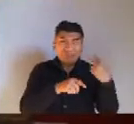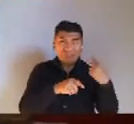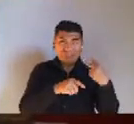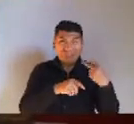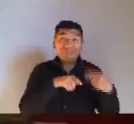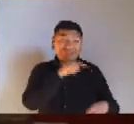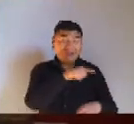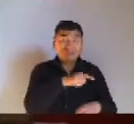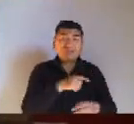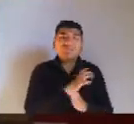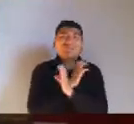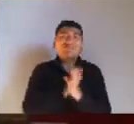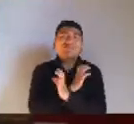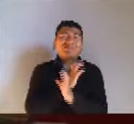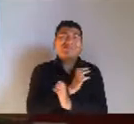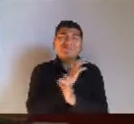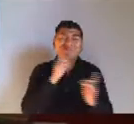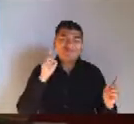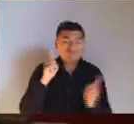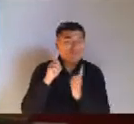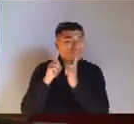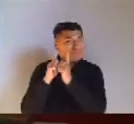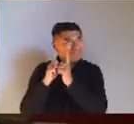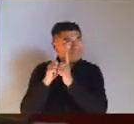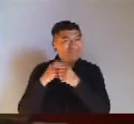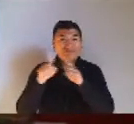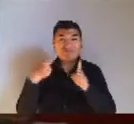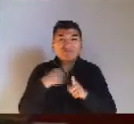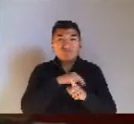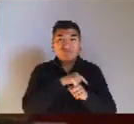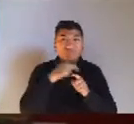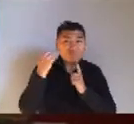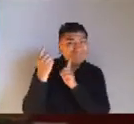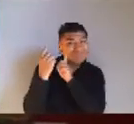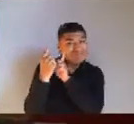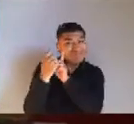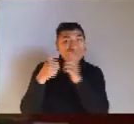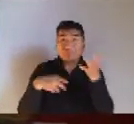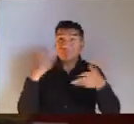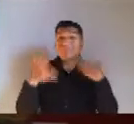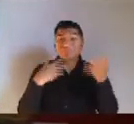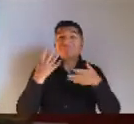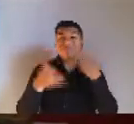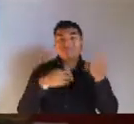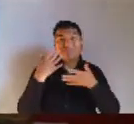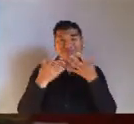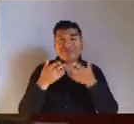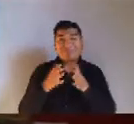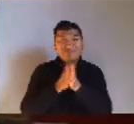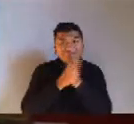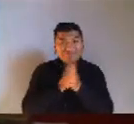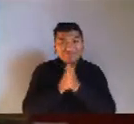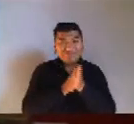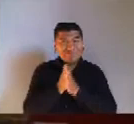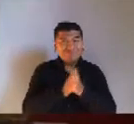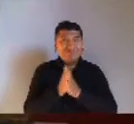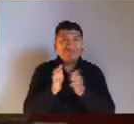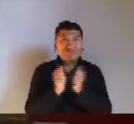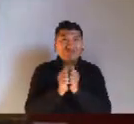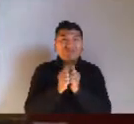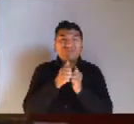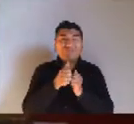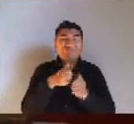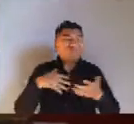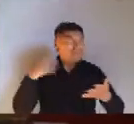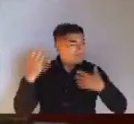también con cariño se acerca. Pero si nos acercamos con alegría, hermanos, con entusiasmo, con